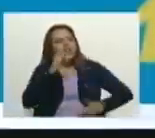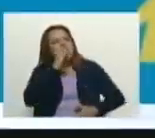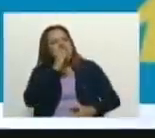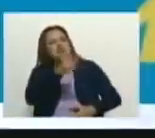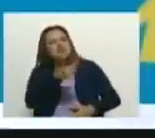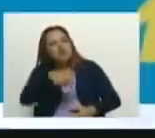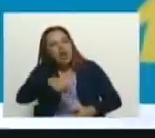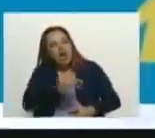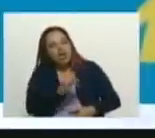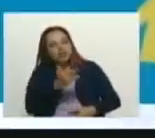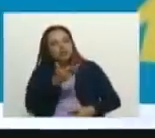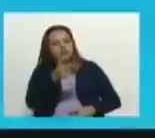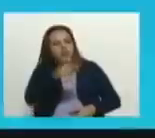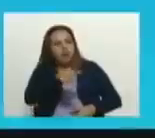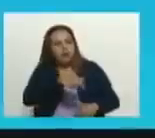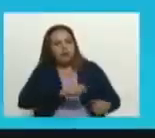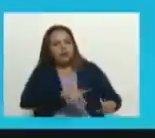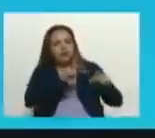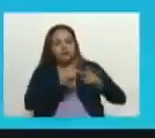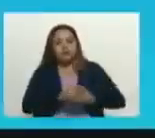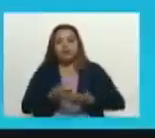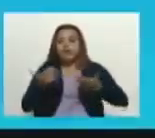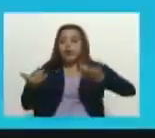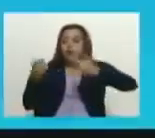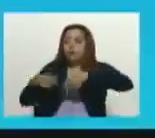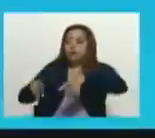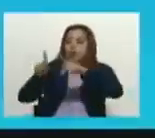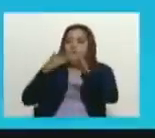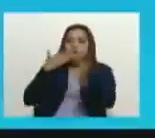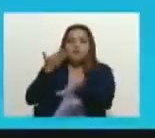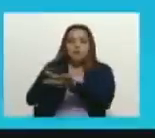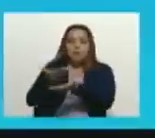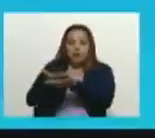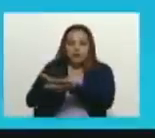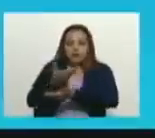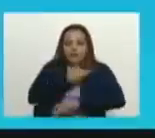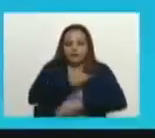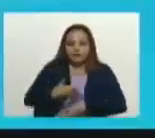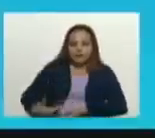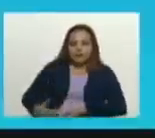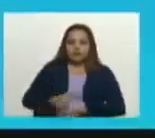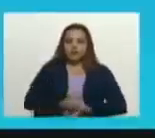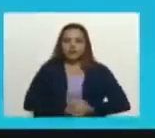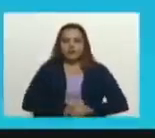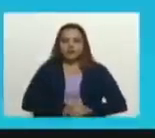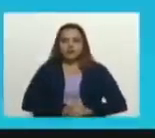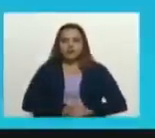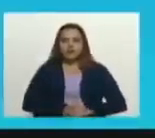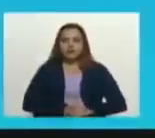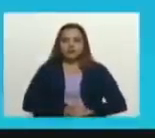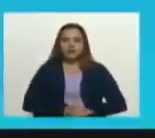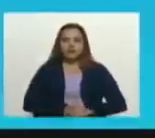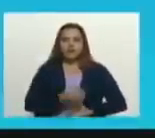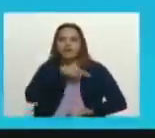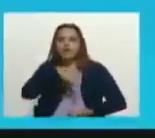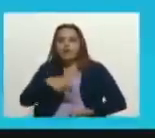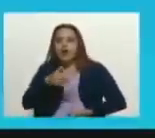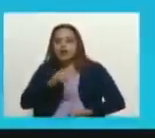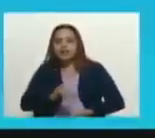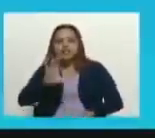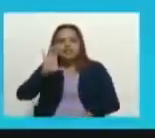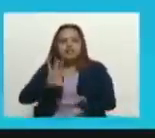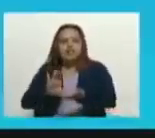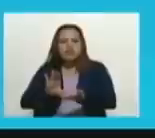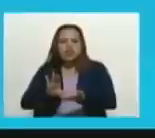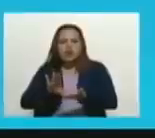esta oportunidad? En esta oportunidad es una propuesta, presidente. Nosotros tenemos un centro de